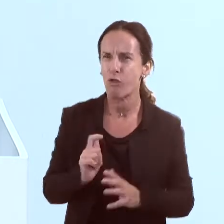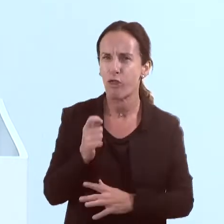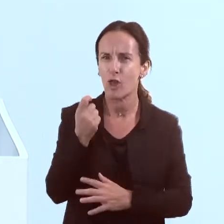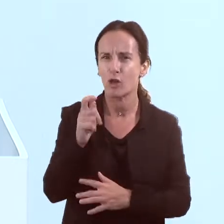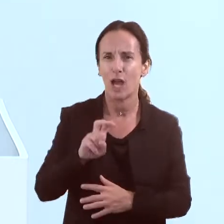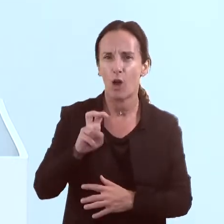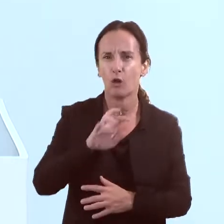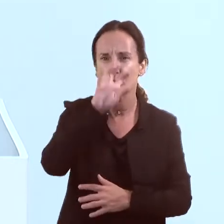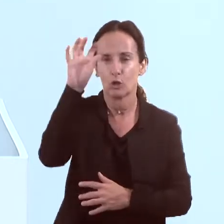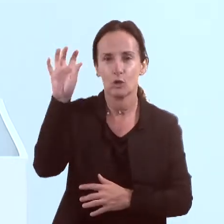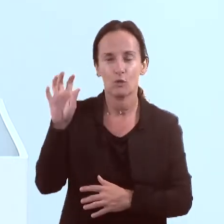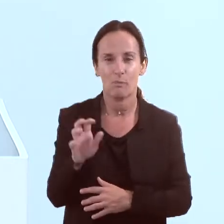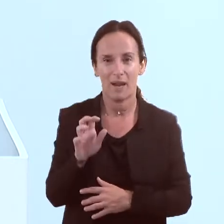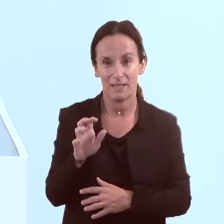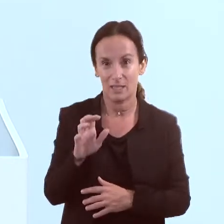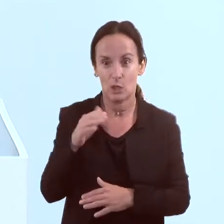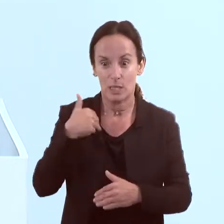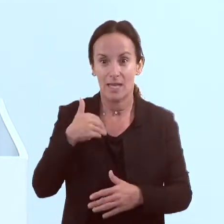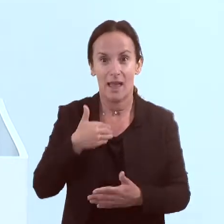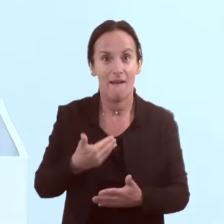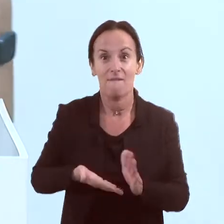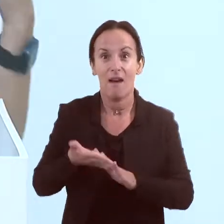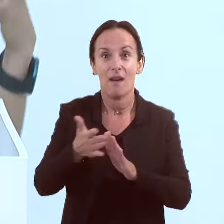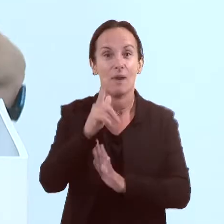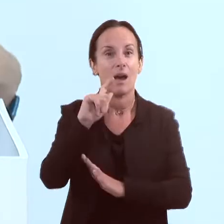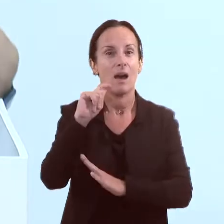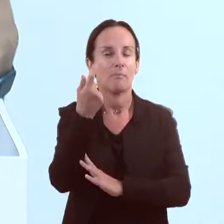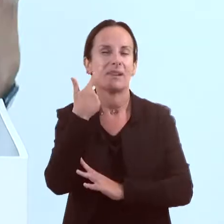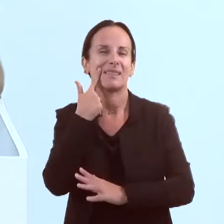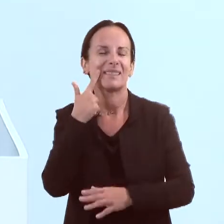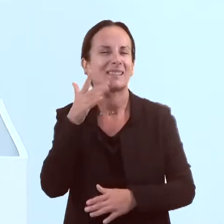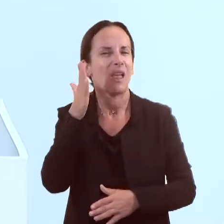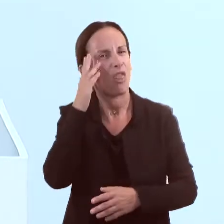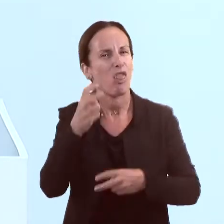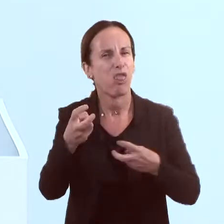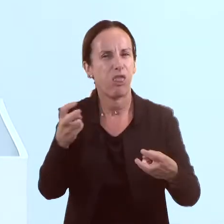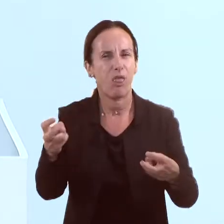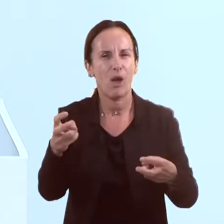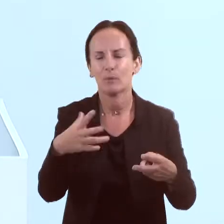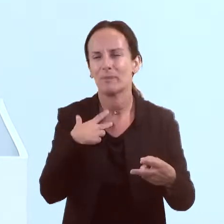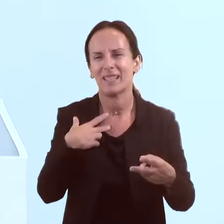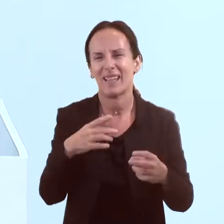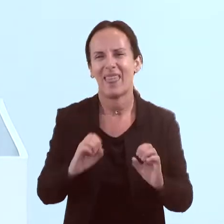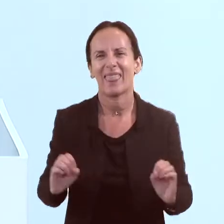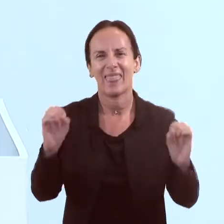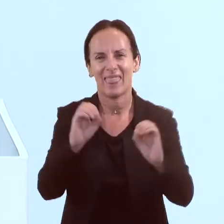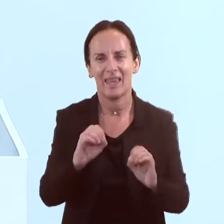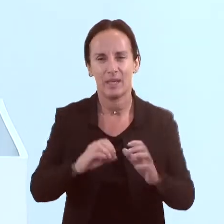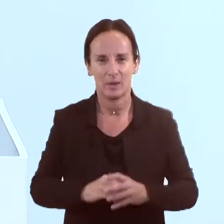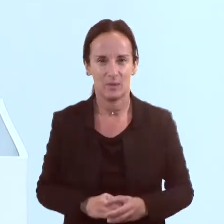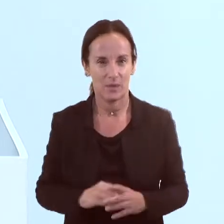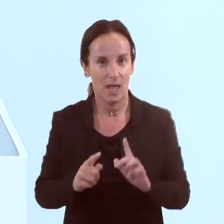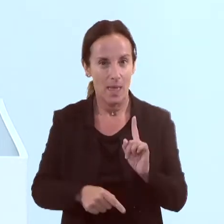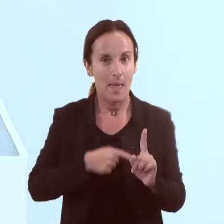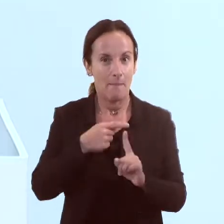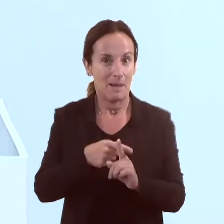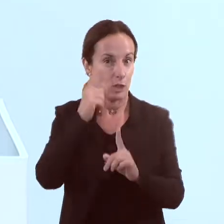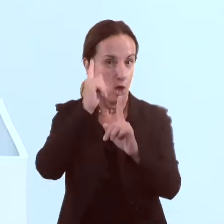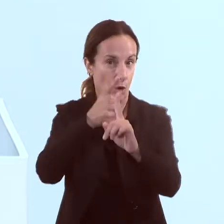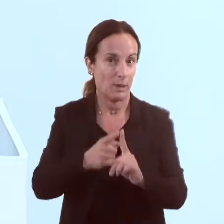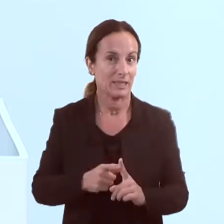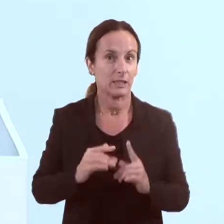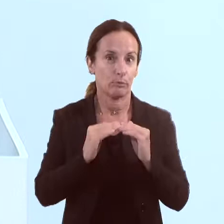están llegando además a ese objetivo. Tenemos unos objetivos además mundiales de desarrollo sostenible. Nos hemos marcado una fecha para acabar